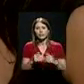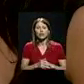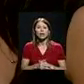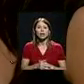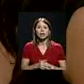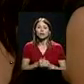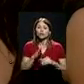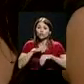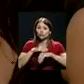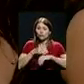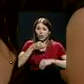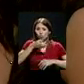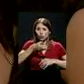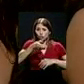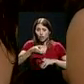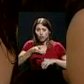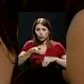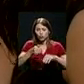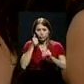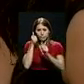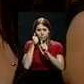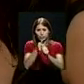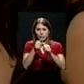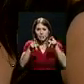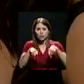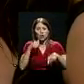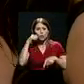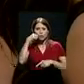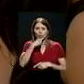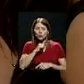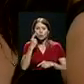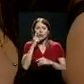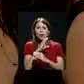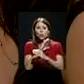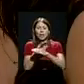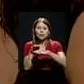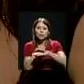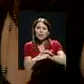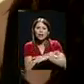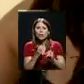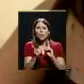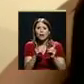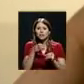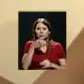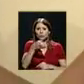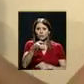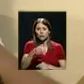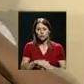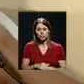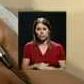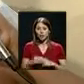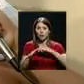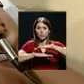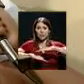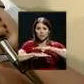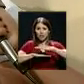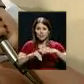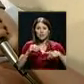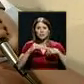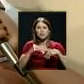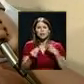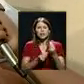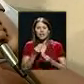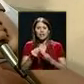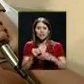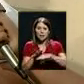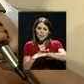de los consejos que puede seguir una persona adulta mayor para cuidar su piel Cuáles son algunos de estos Okay los consejos básicos son principalmente mantener